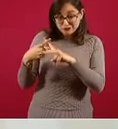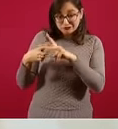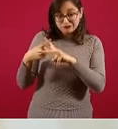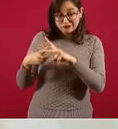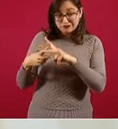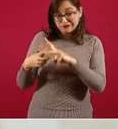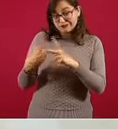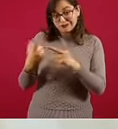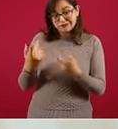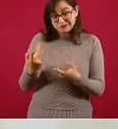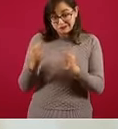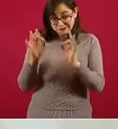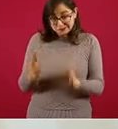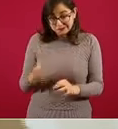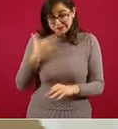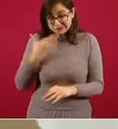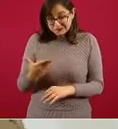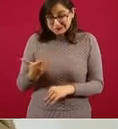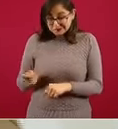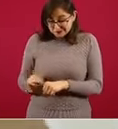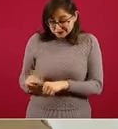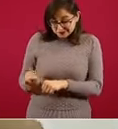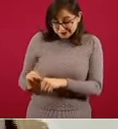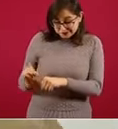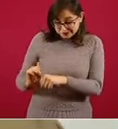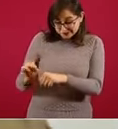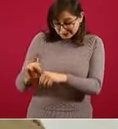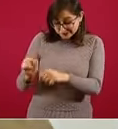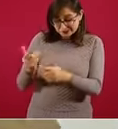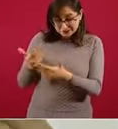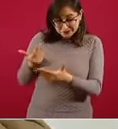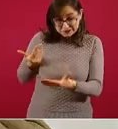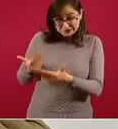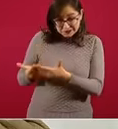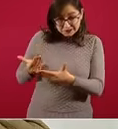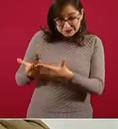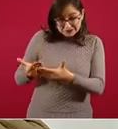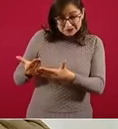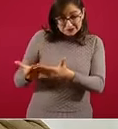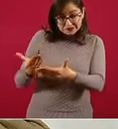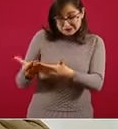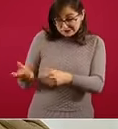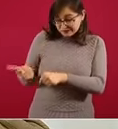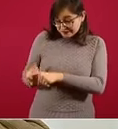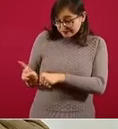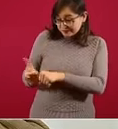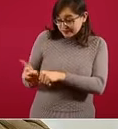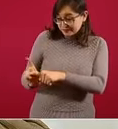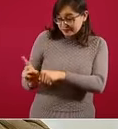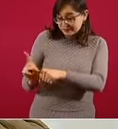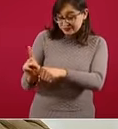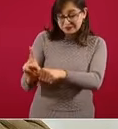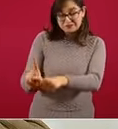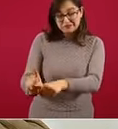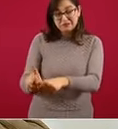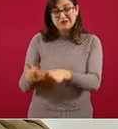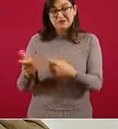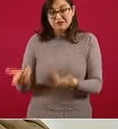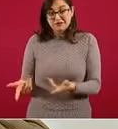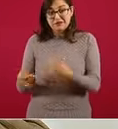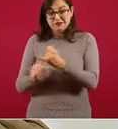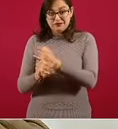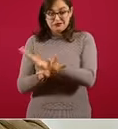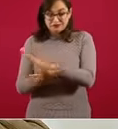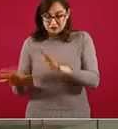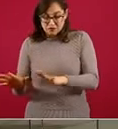es lo que se ve en el día con día, con las expansiones y la dinámica específica de cada día, con el reporte de